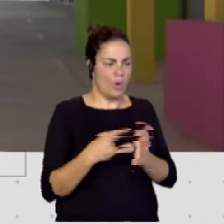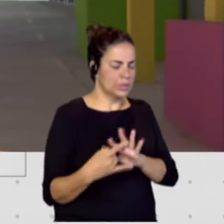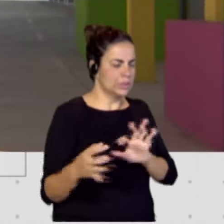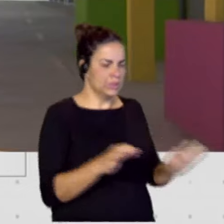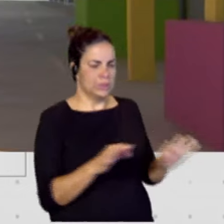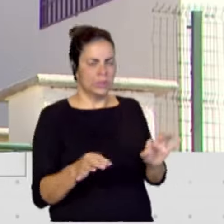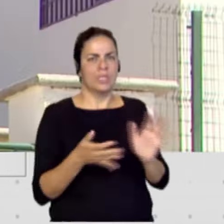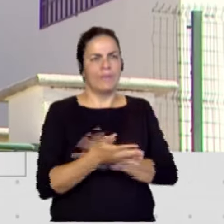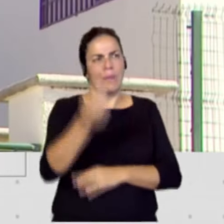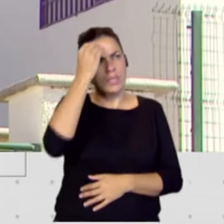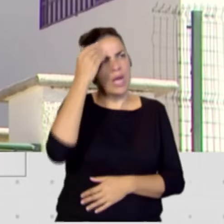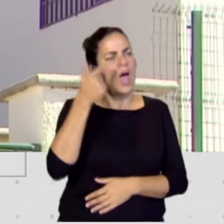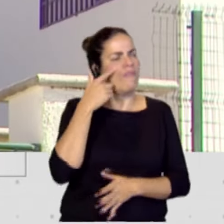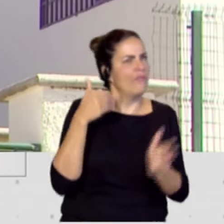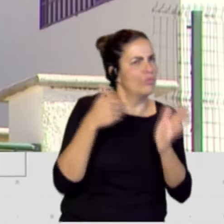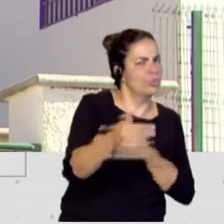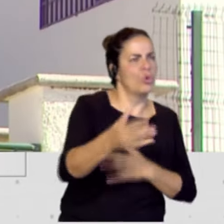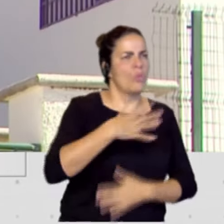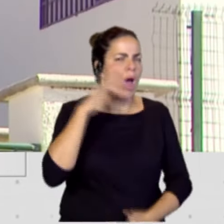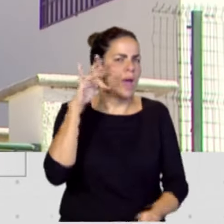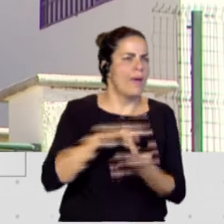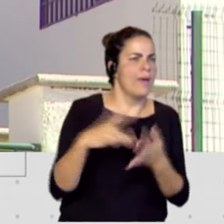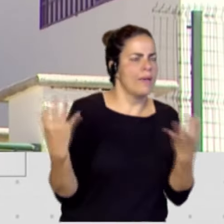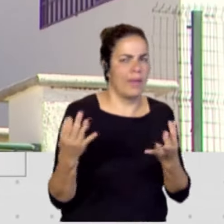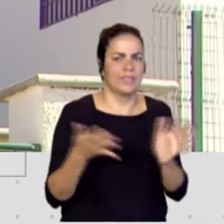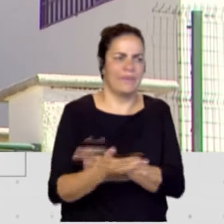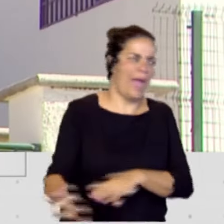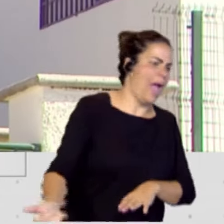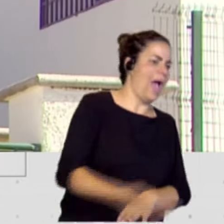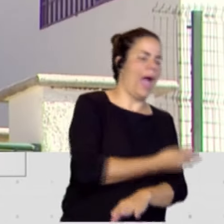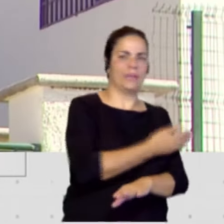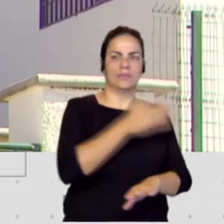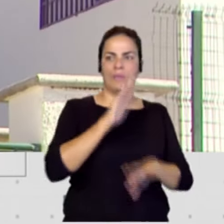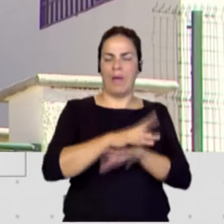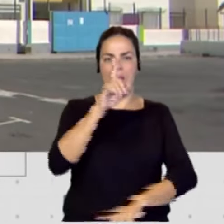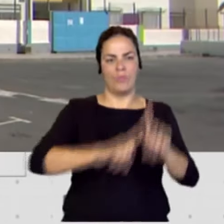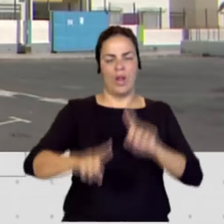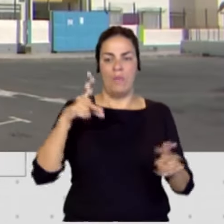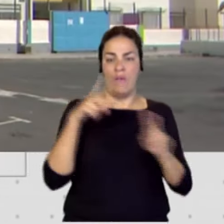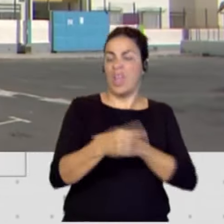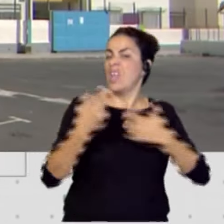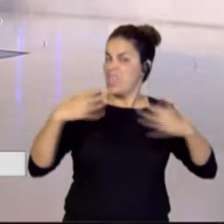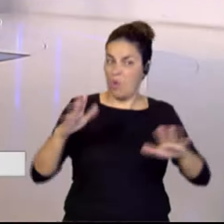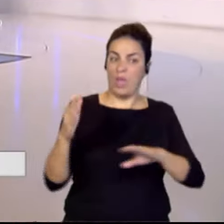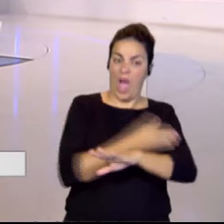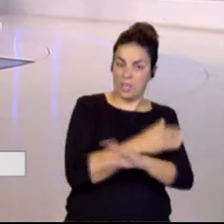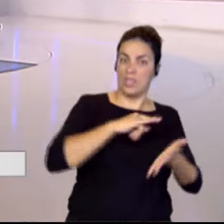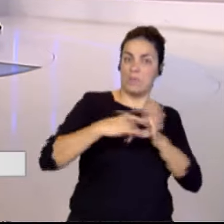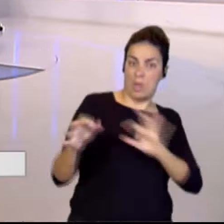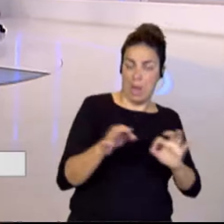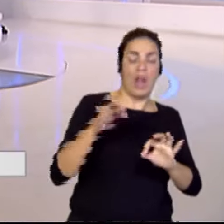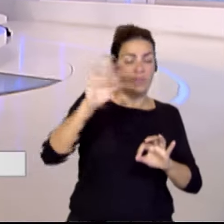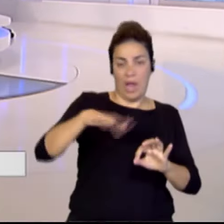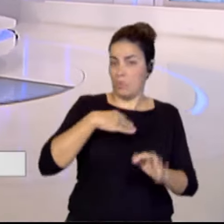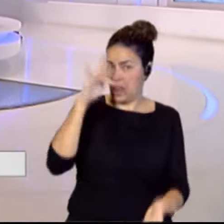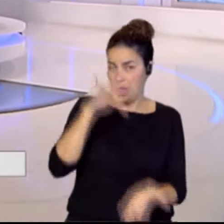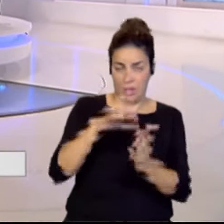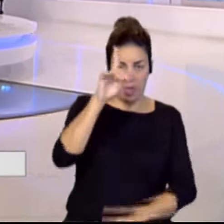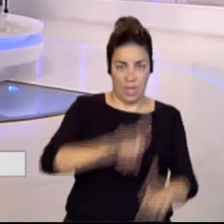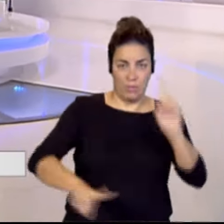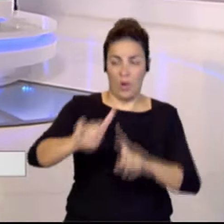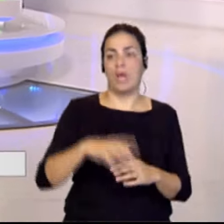poner los medios de antemano para que no nos coja el toro y Sí todo nos cogerá el toro y que quedan dos meses y ocho o se días